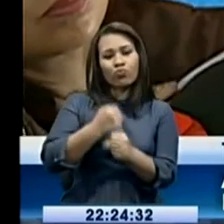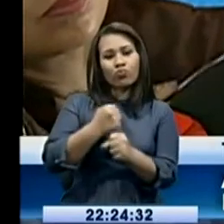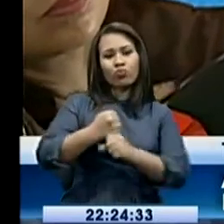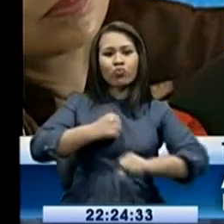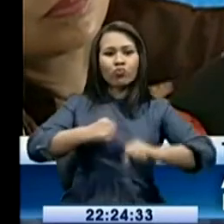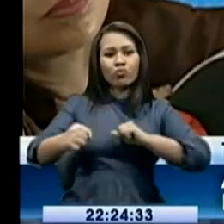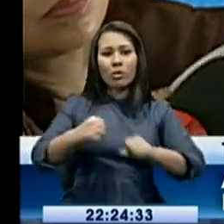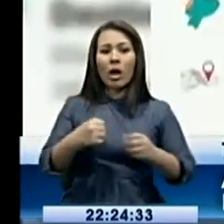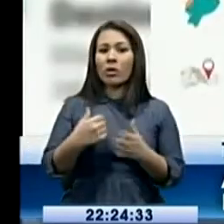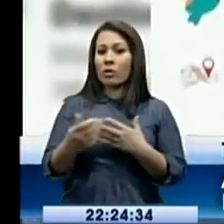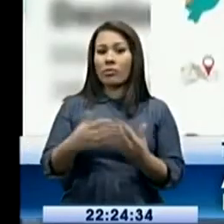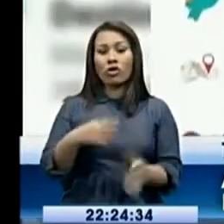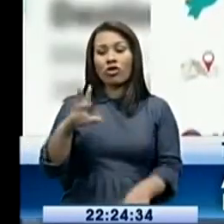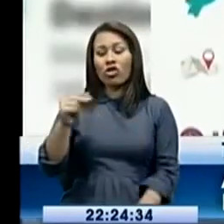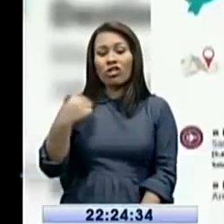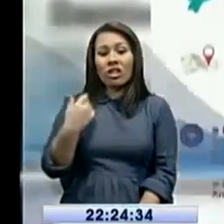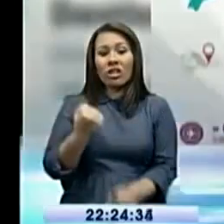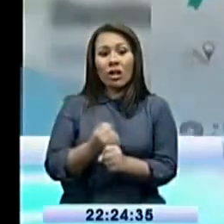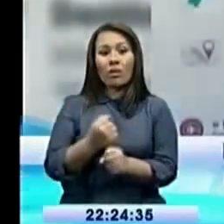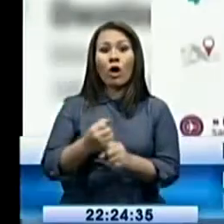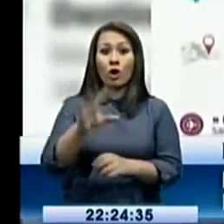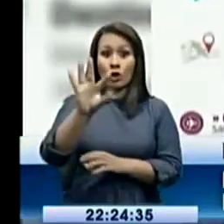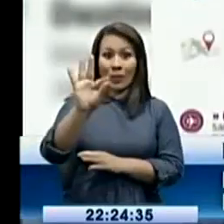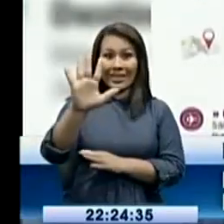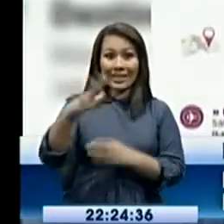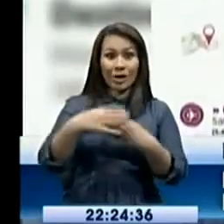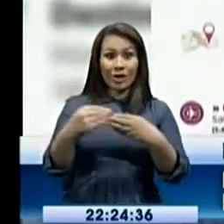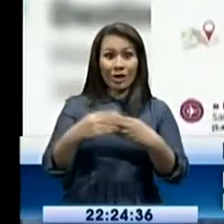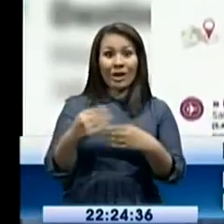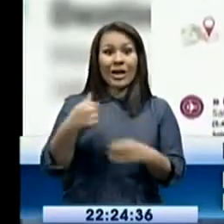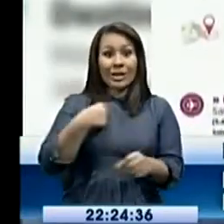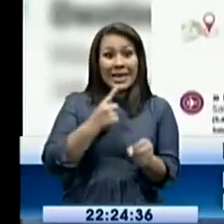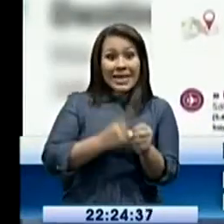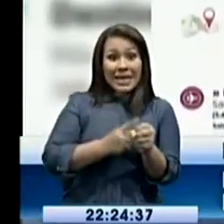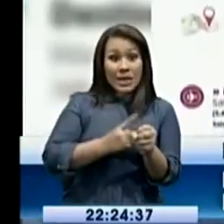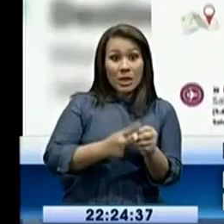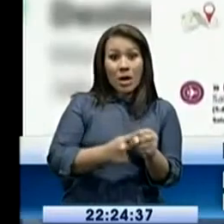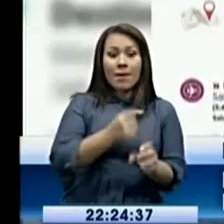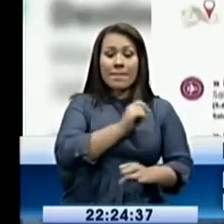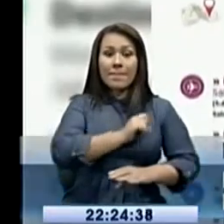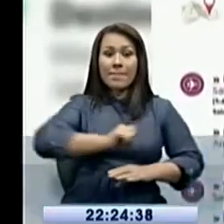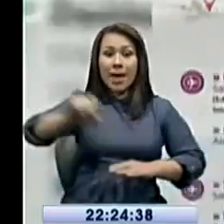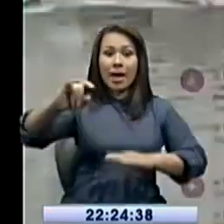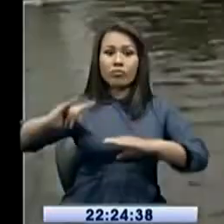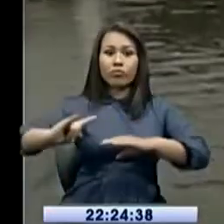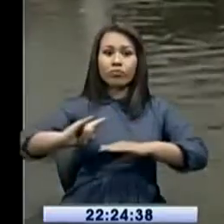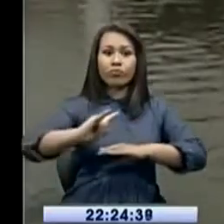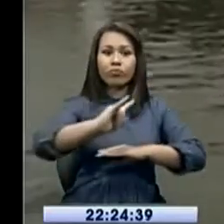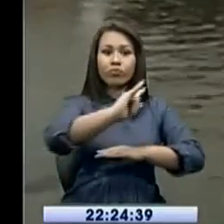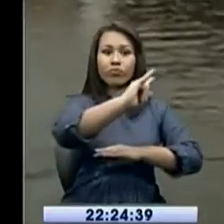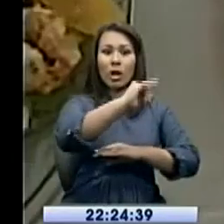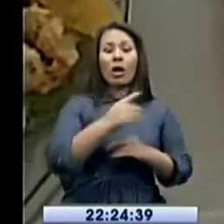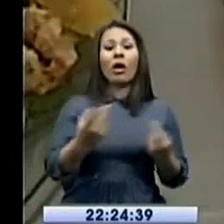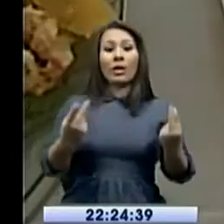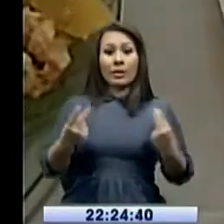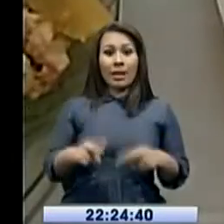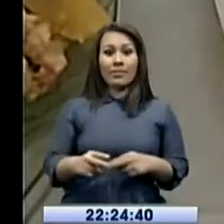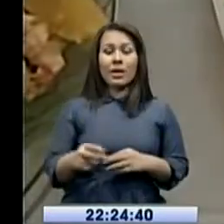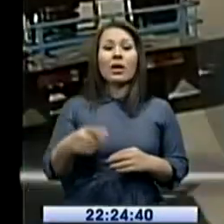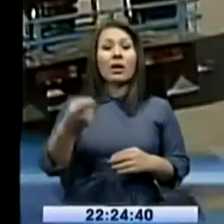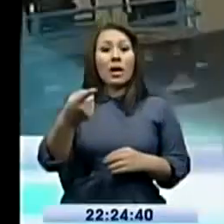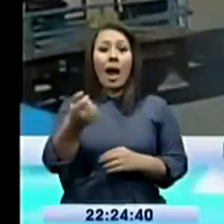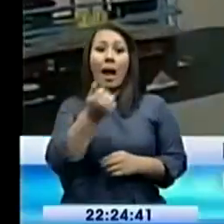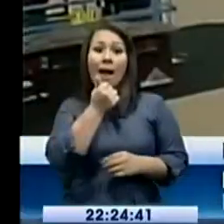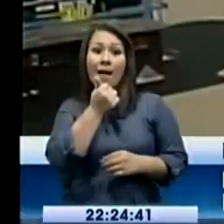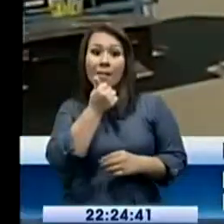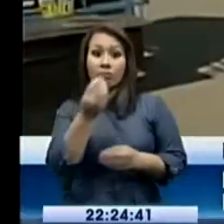su sitio de trabajo. Por $95 desde Quito incluye boleto aéreo Quito-Manta Quito, movilización y almuerzo.